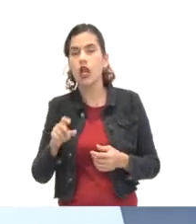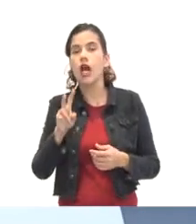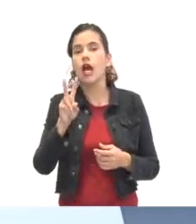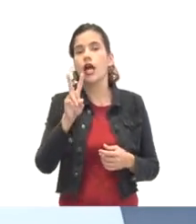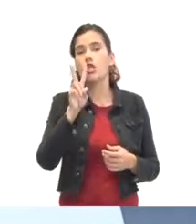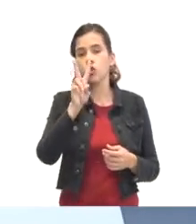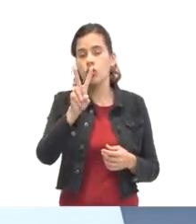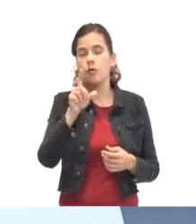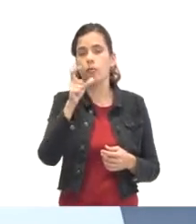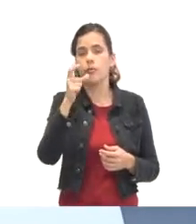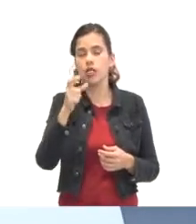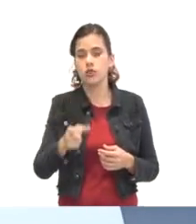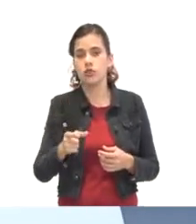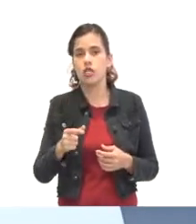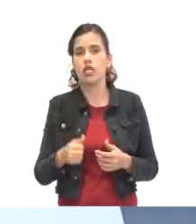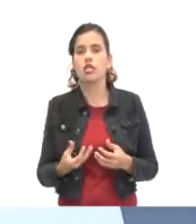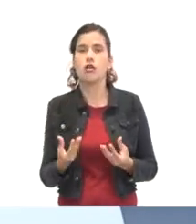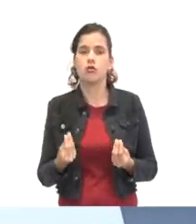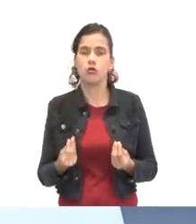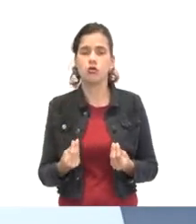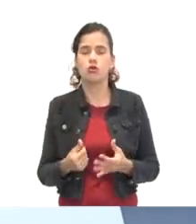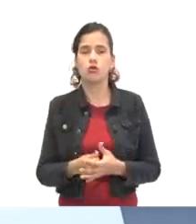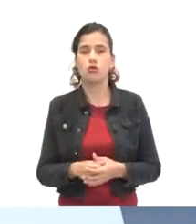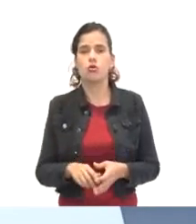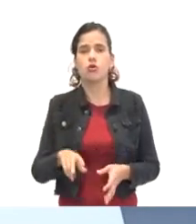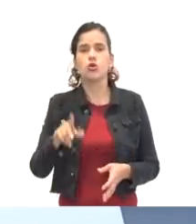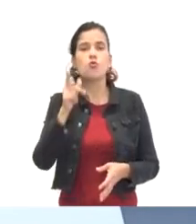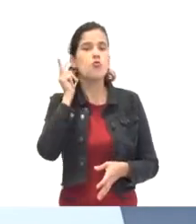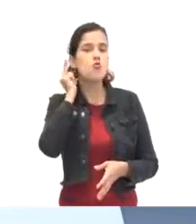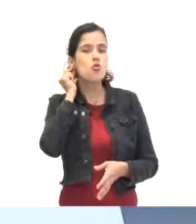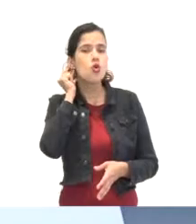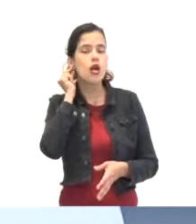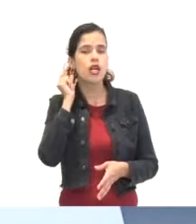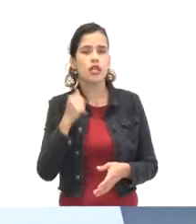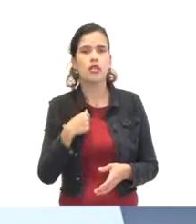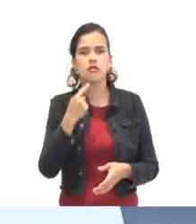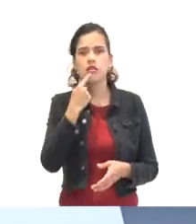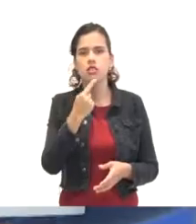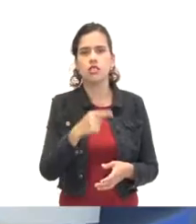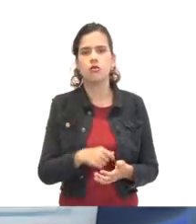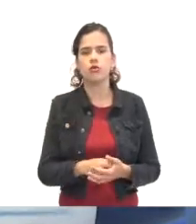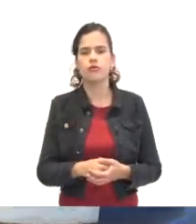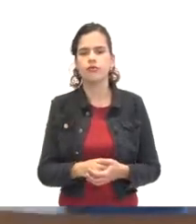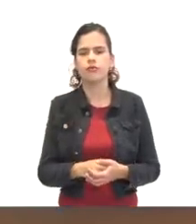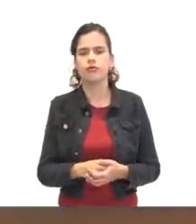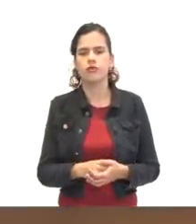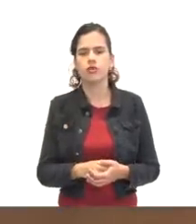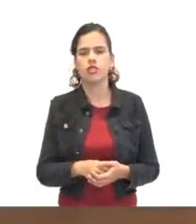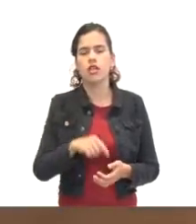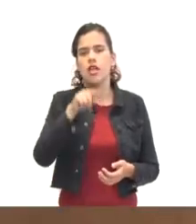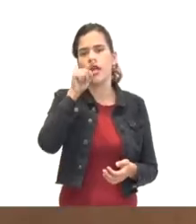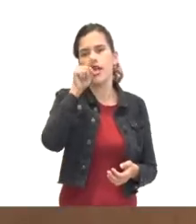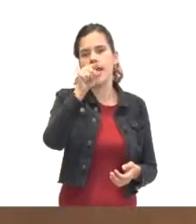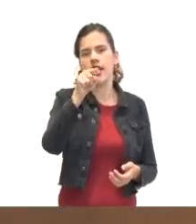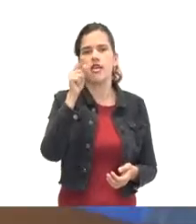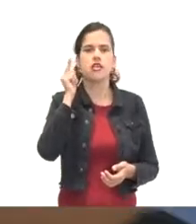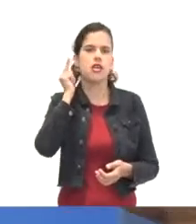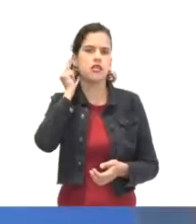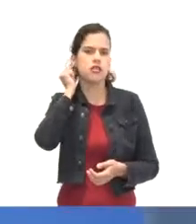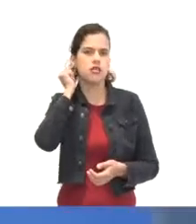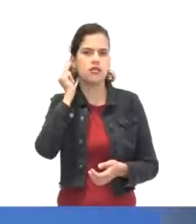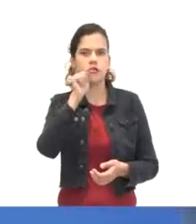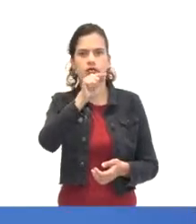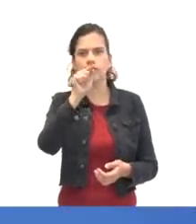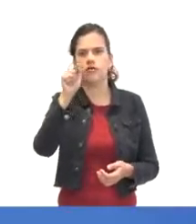personas, que ya es plural. Entonces, como son femeninos, nosotros vamos a poner el pronombre Ellas.